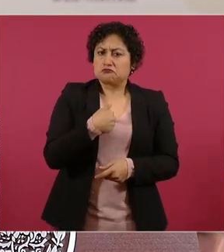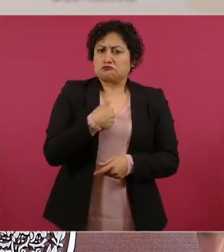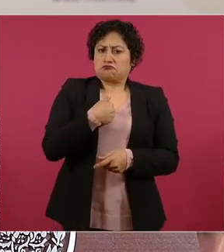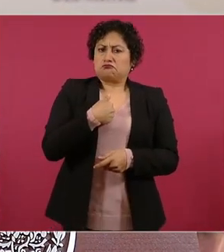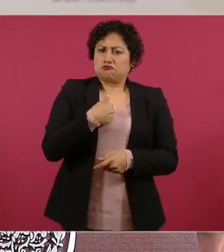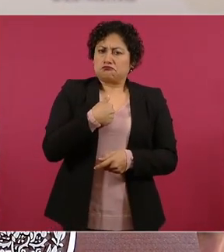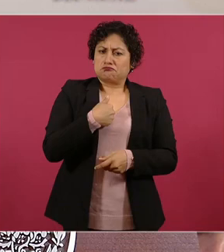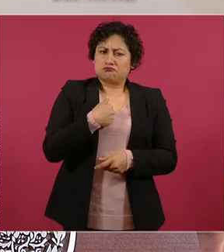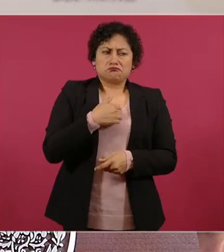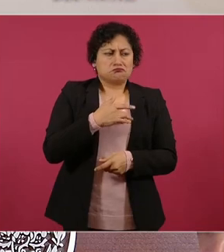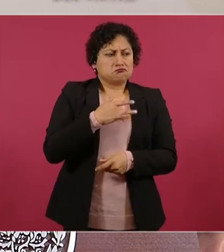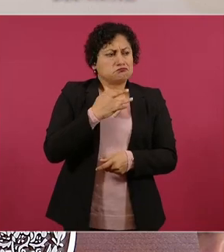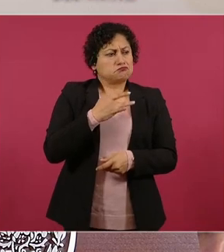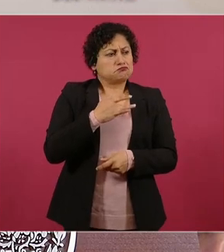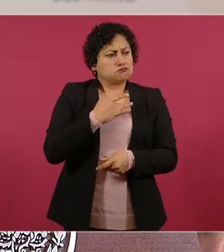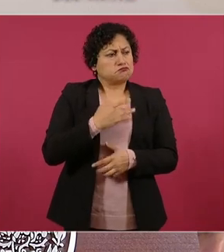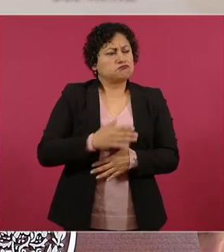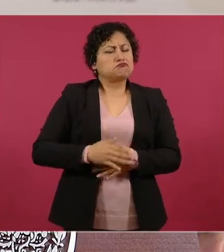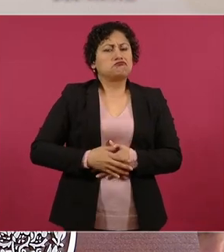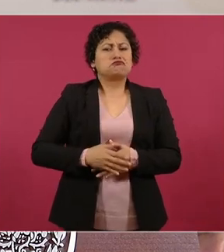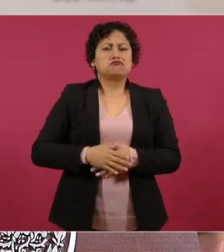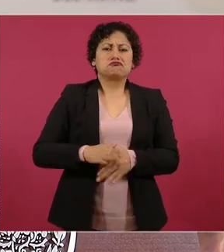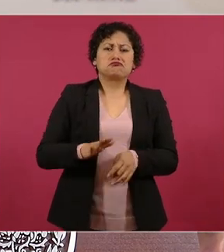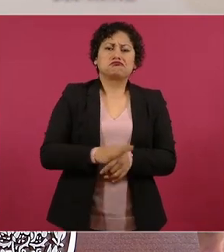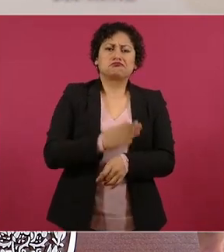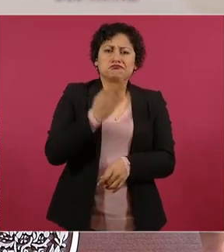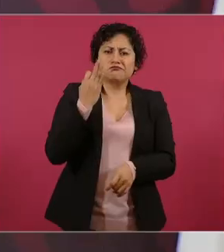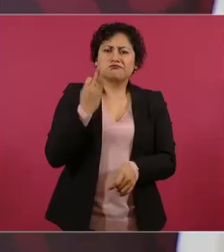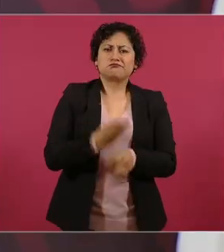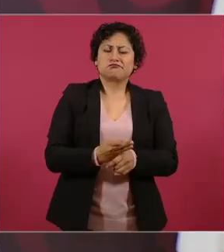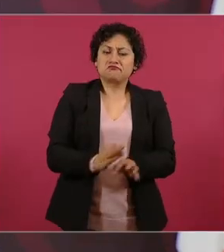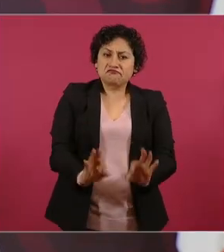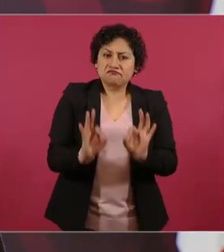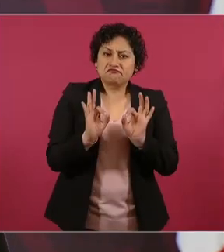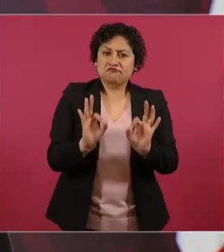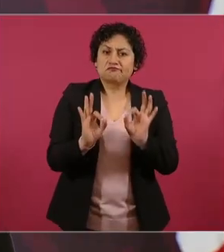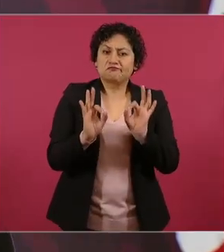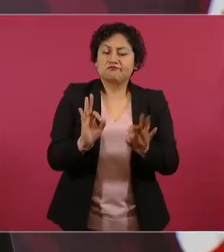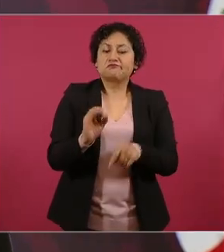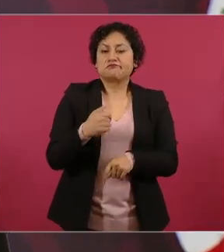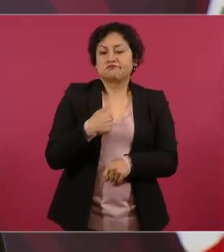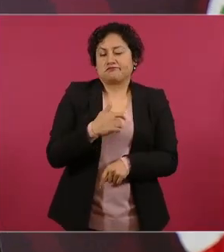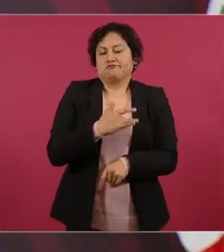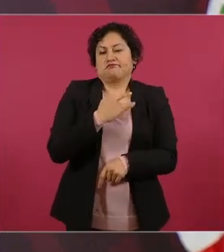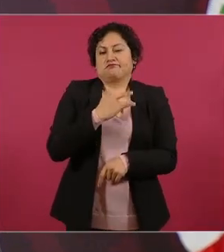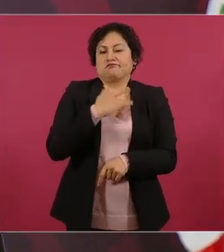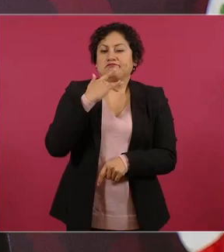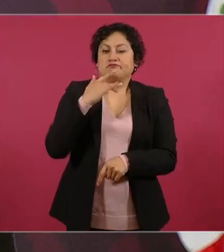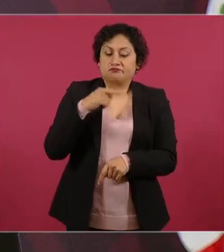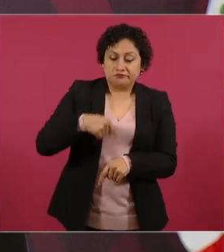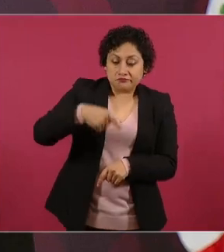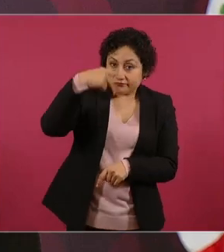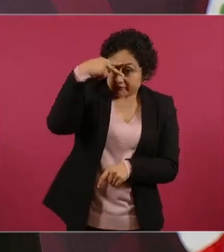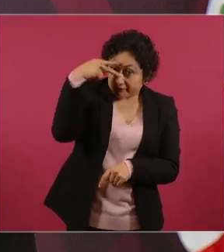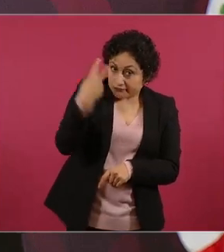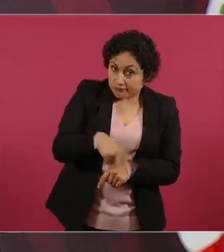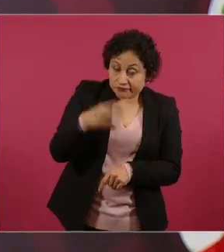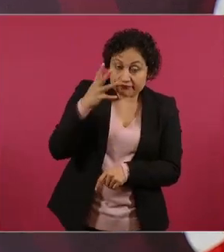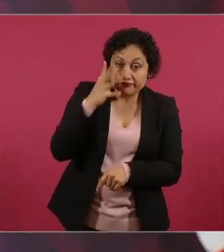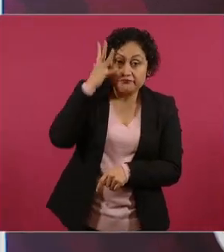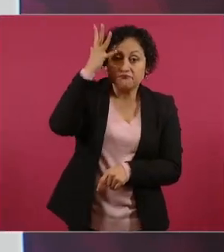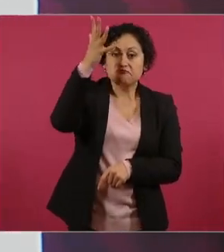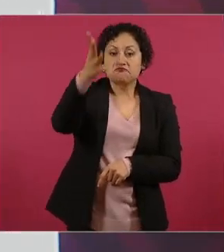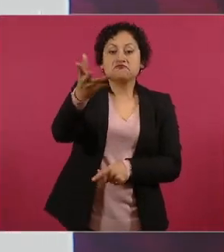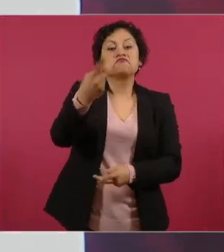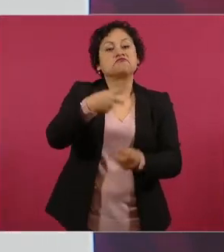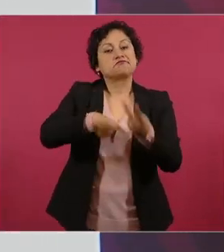satisfecho. Creo que el futuro para México va a ser muy bueno, mucho, mucho,